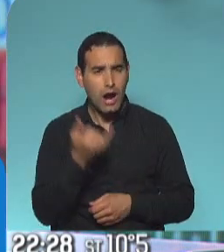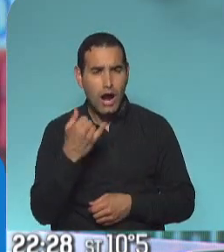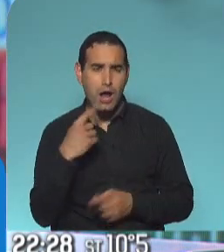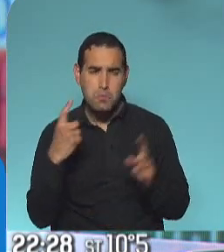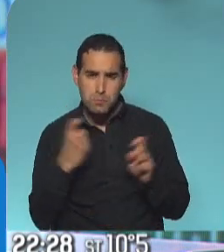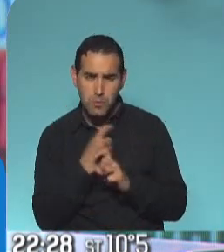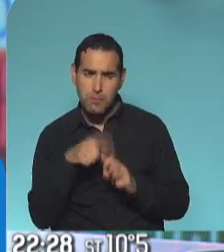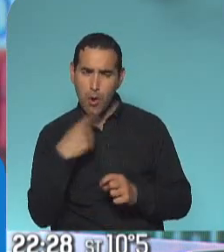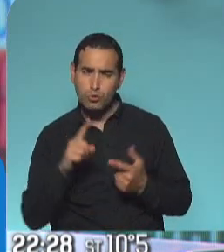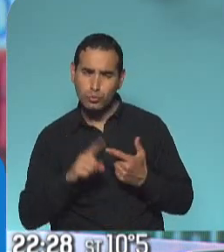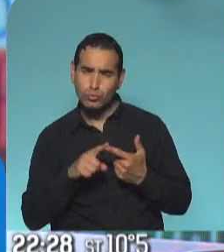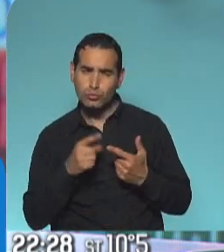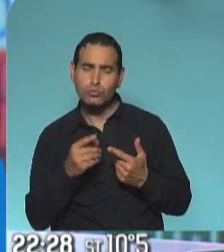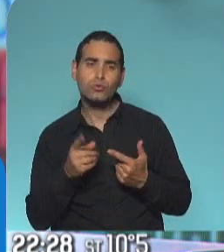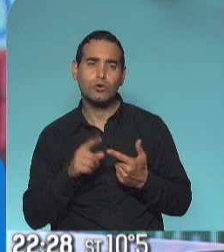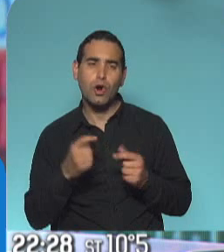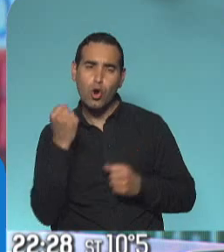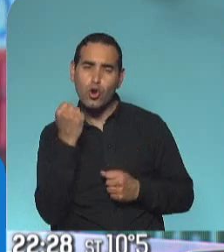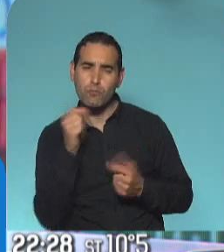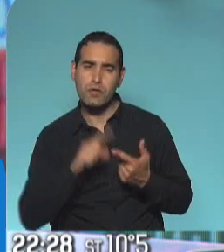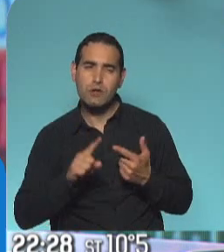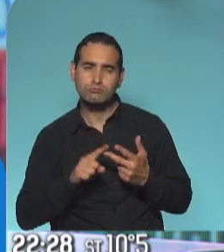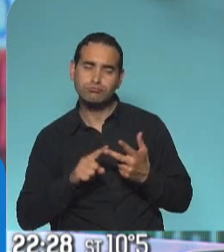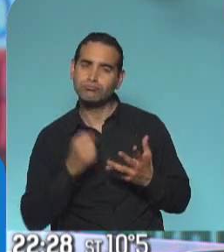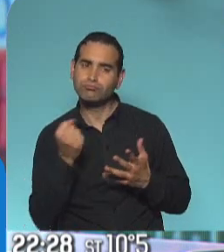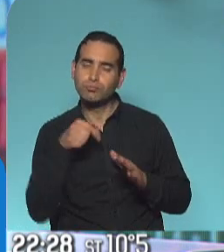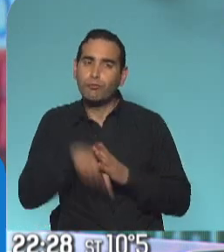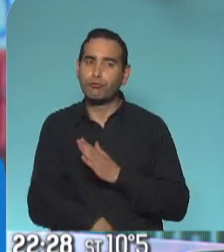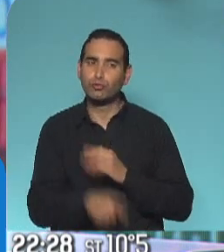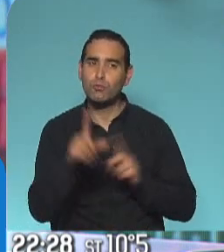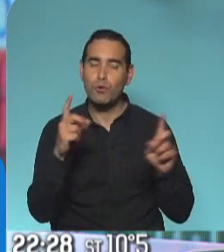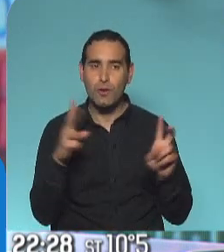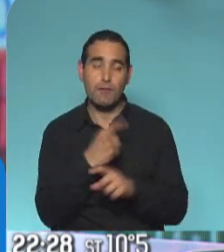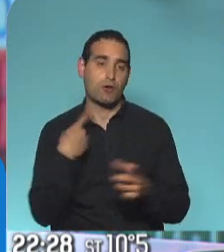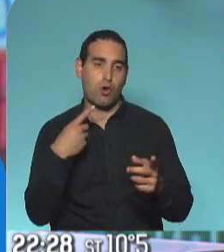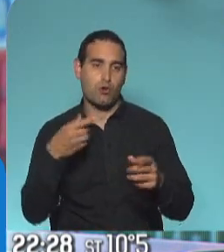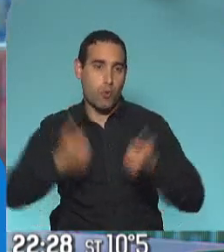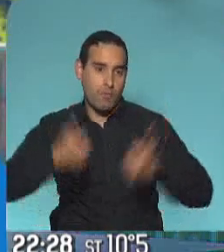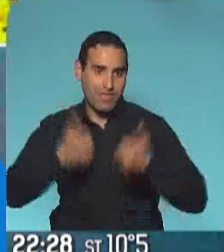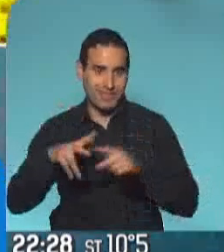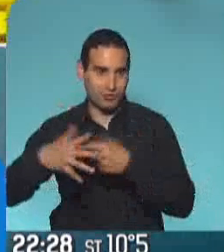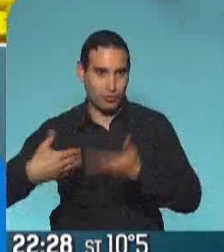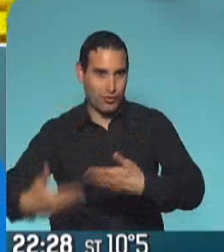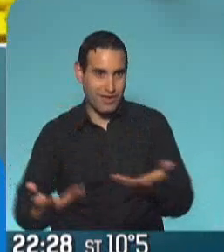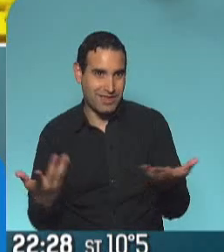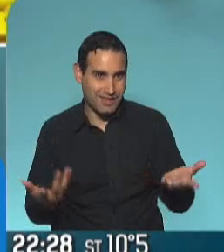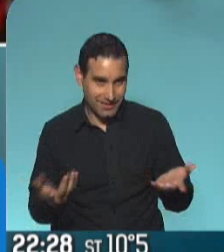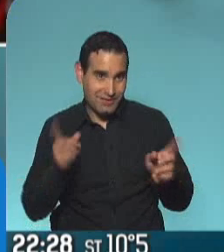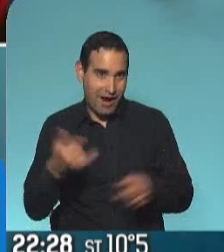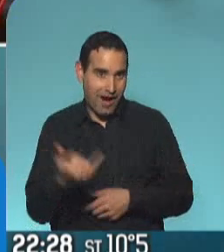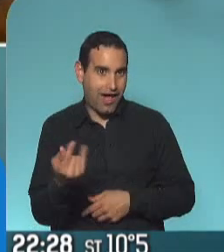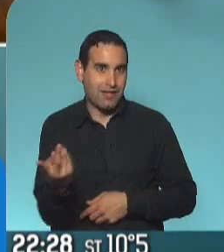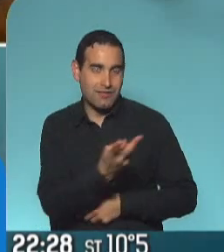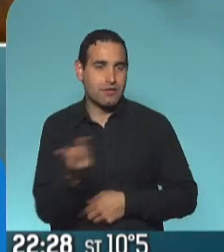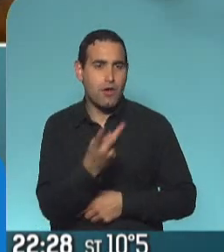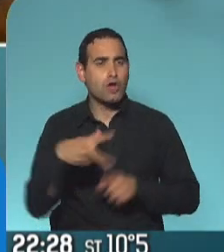esconden cuestiones económicas mucho más profundas y mucho más estructurales, ¿no? Que es la competencia tecnológica. Y la competencia tecnológica